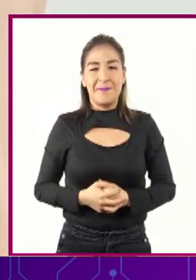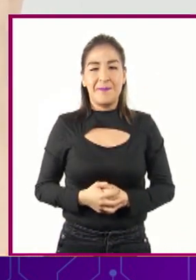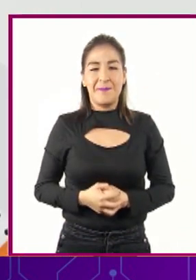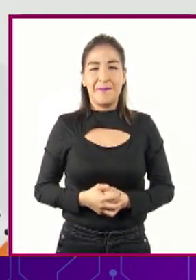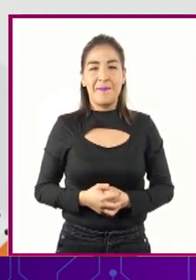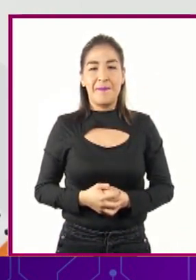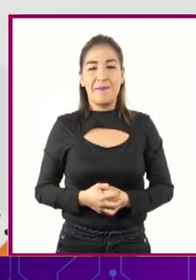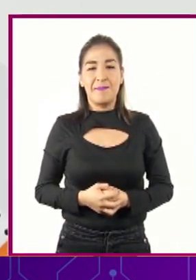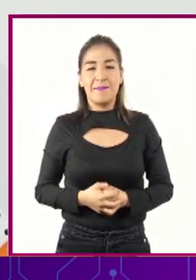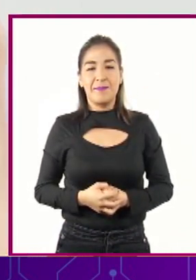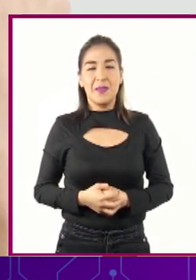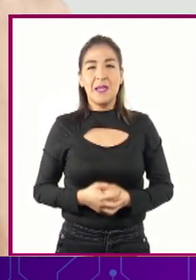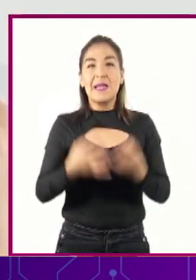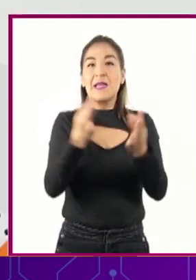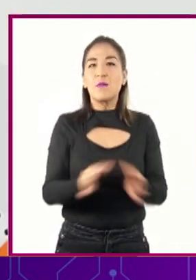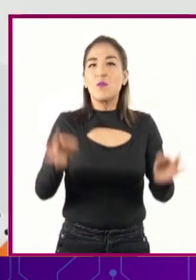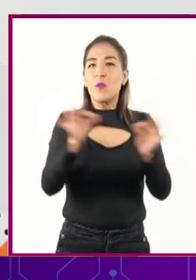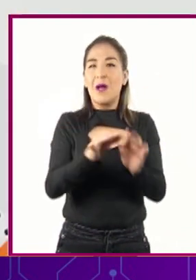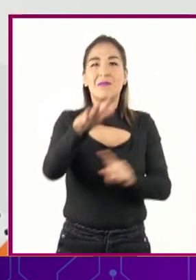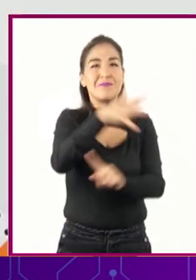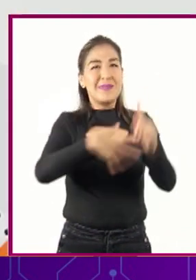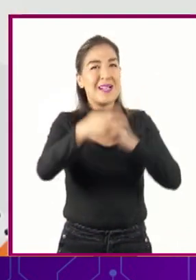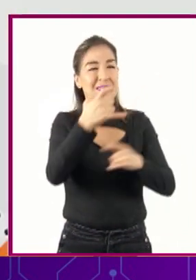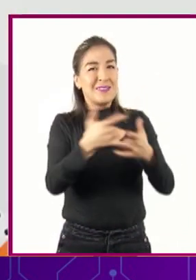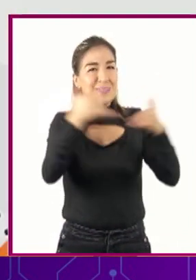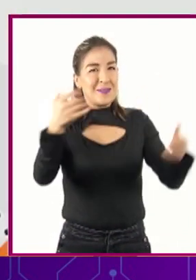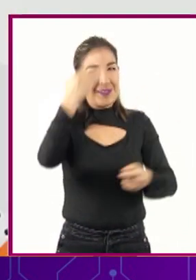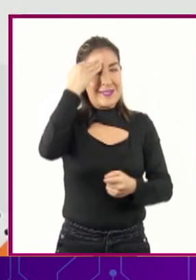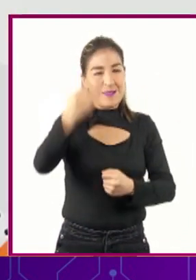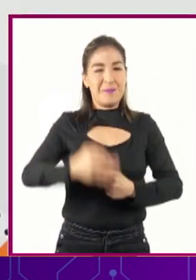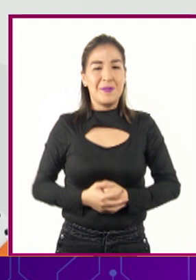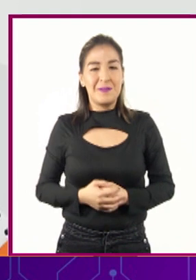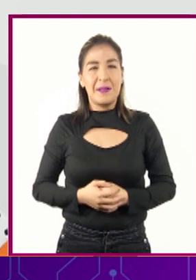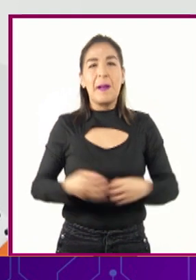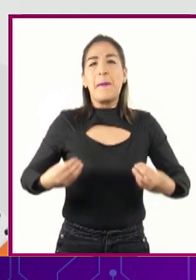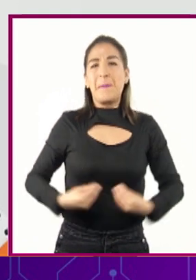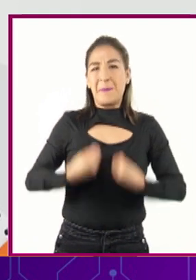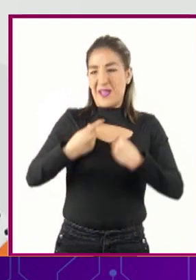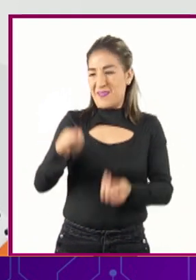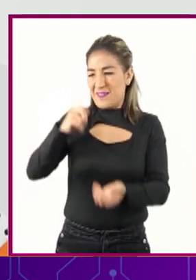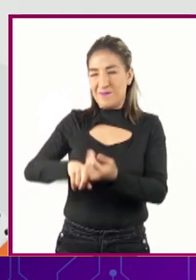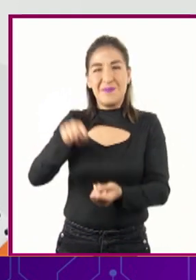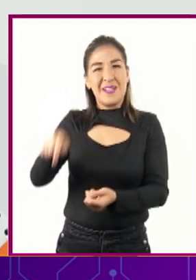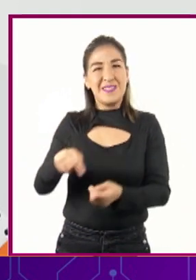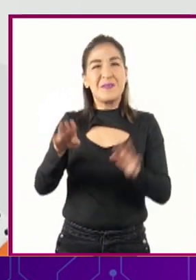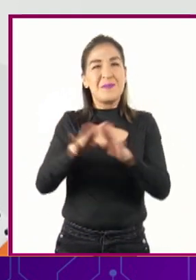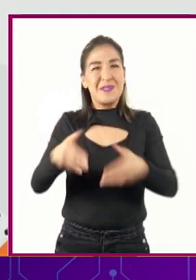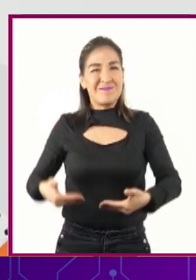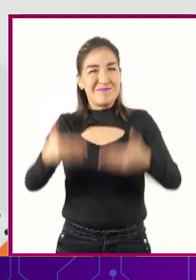4. Sucesos importantes. 5. La vida en las trincheras.